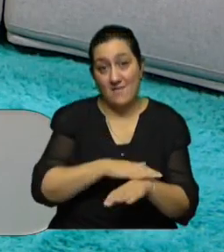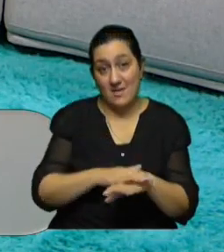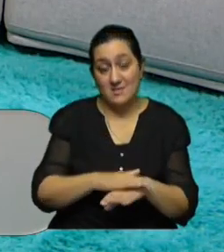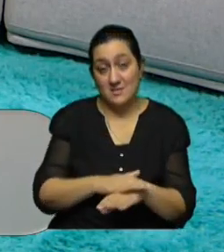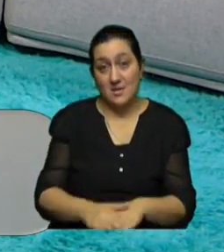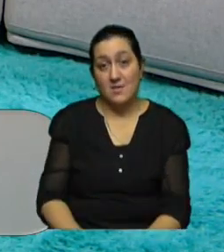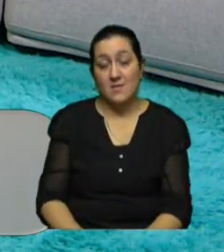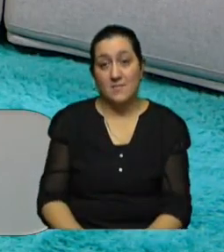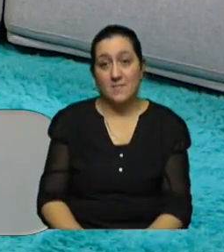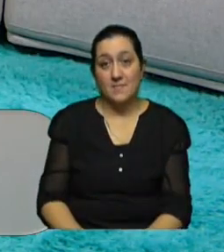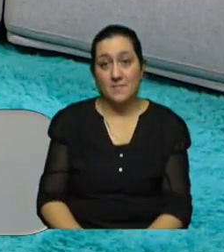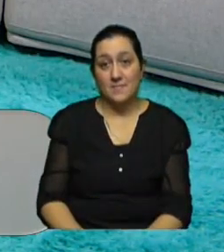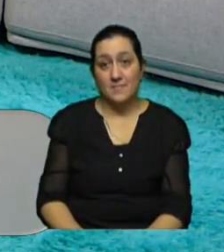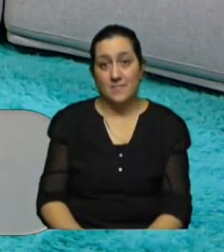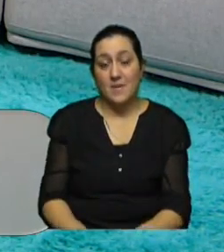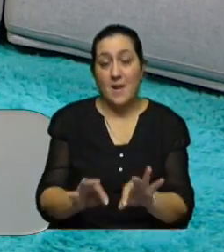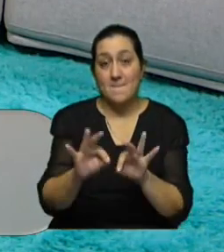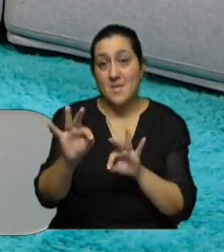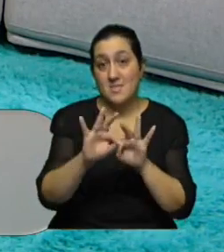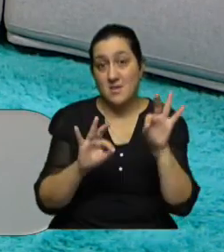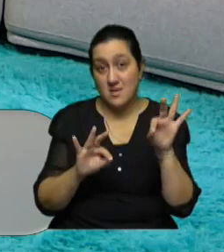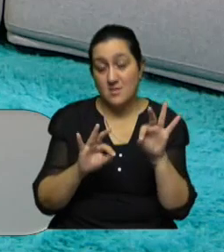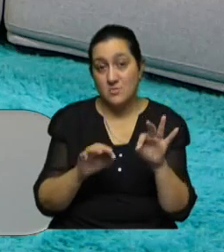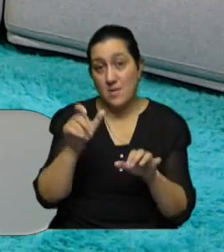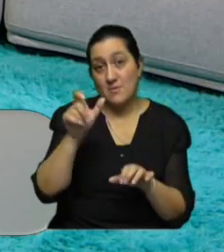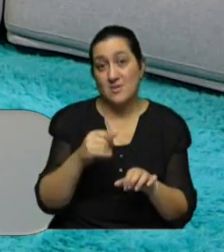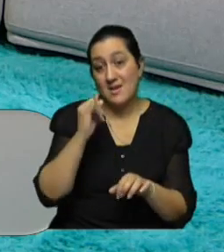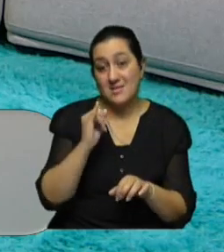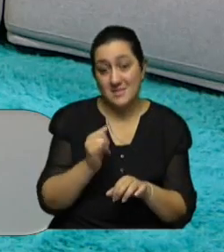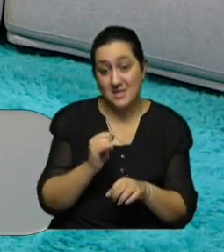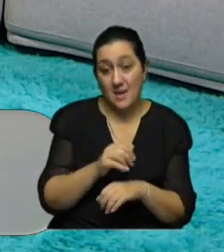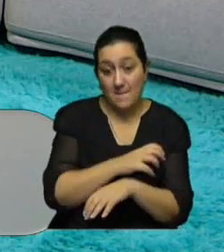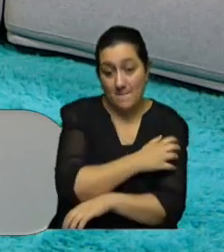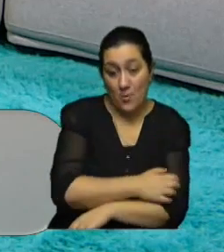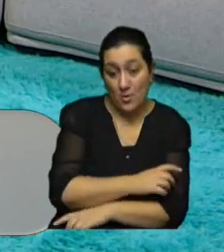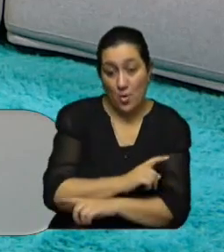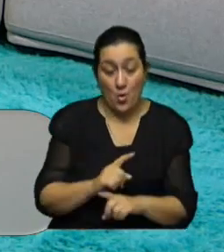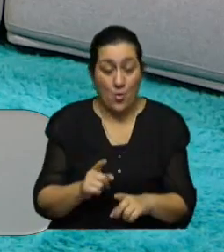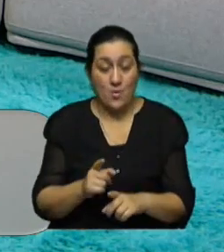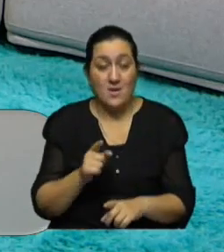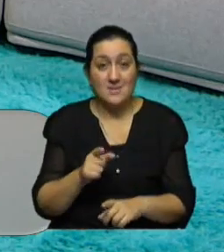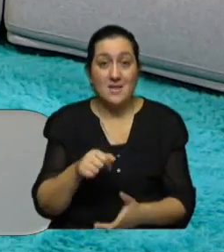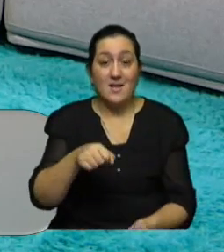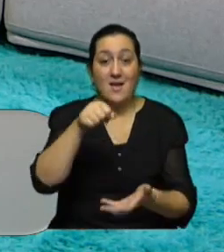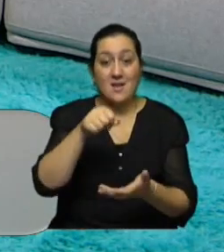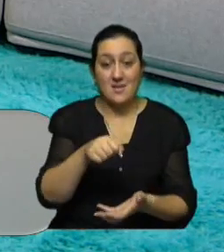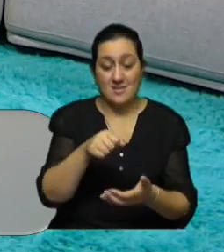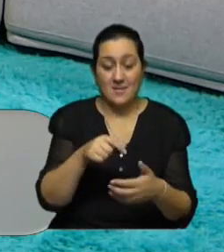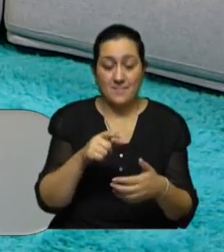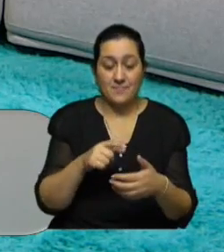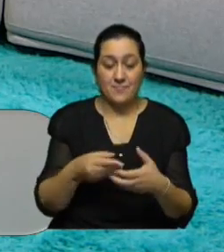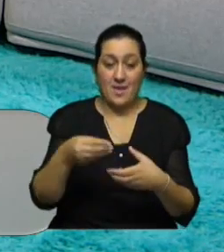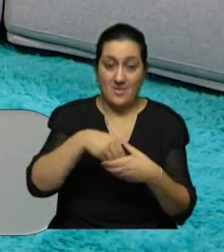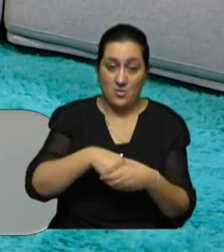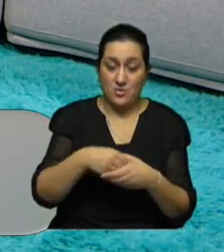que se considera para medir si una persona es o no es pobre. Esa canasta está conformada obviamente